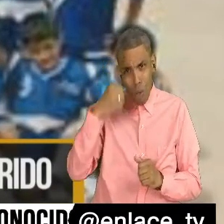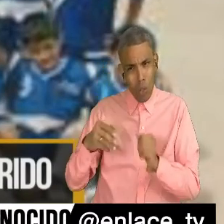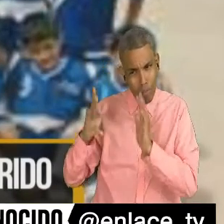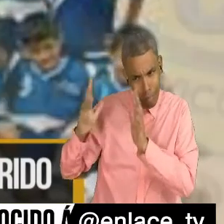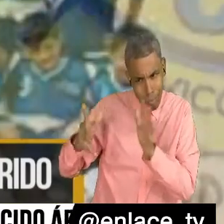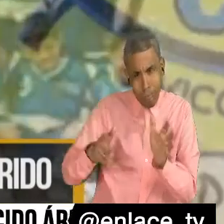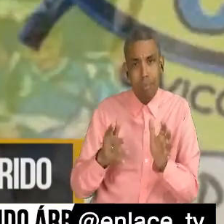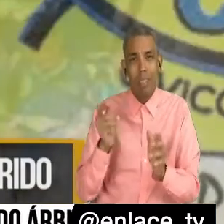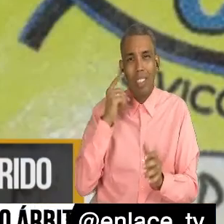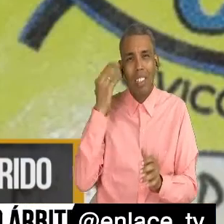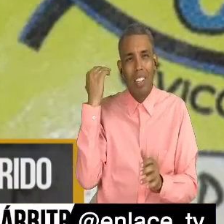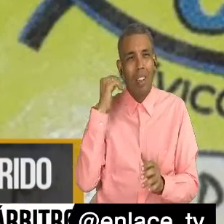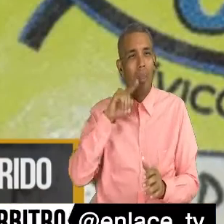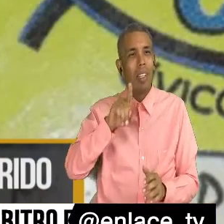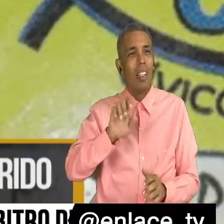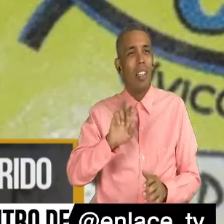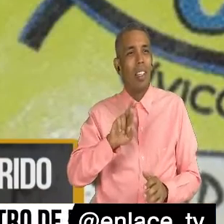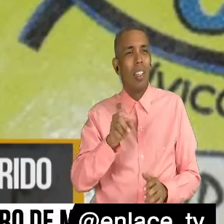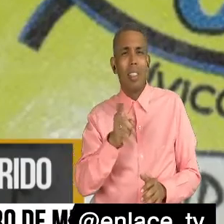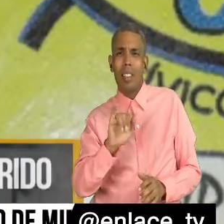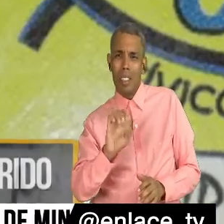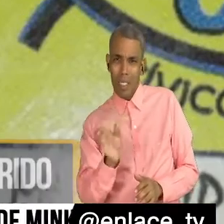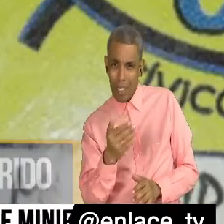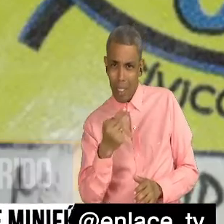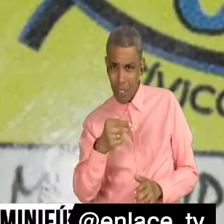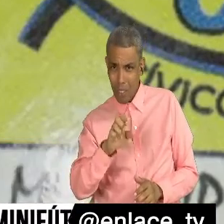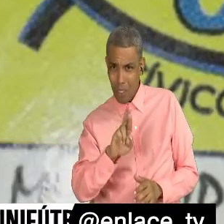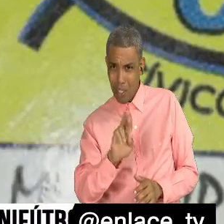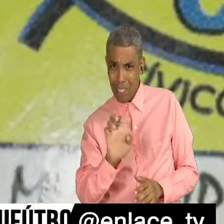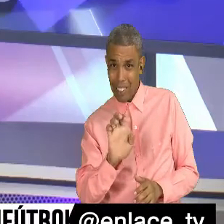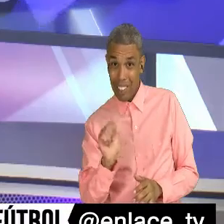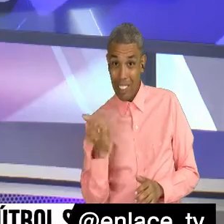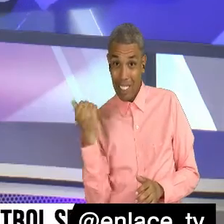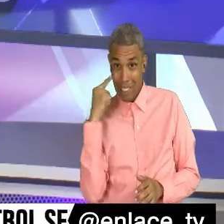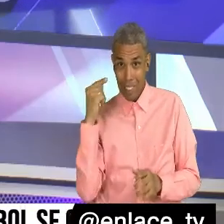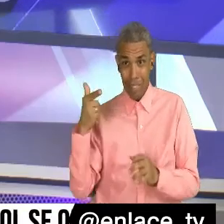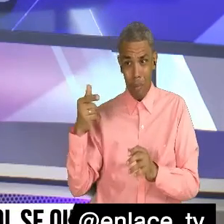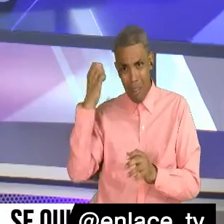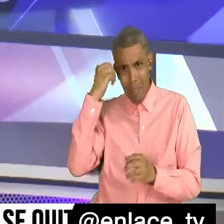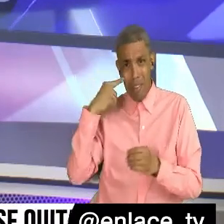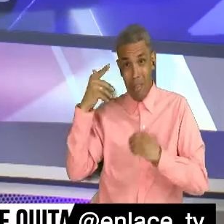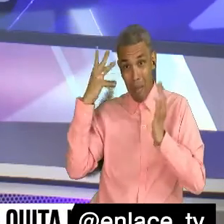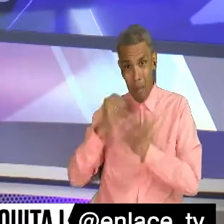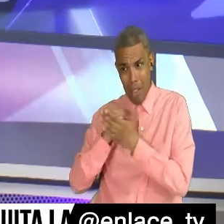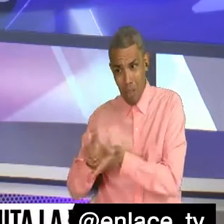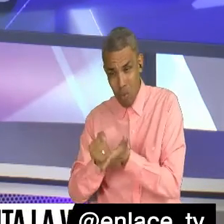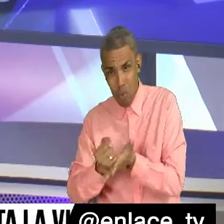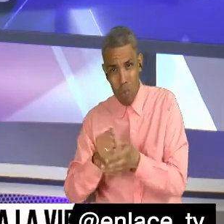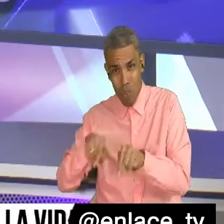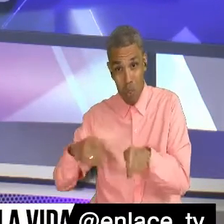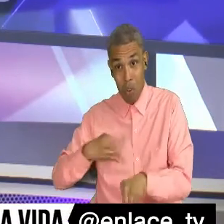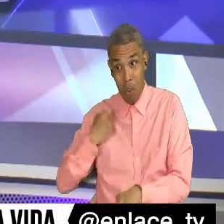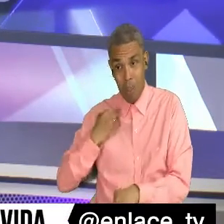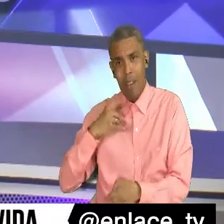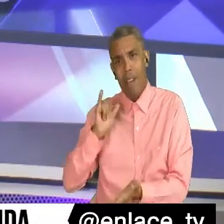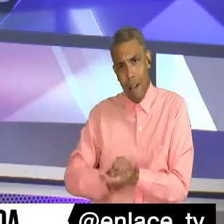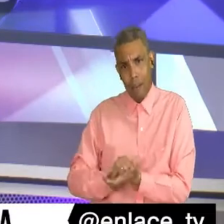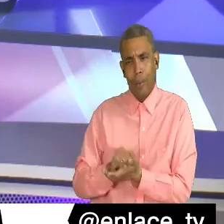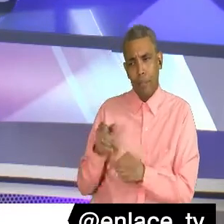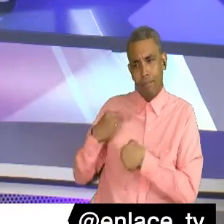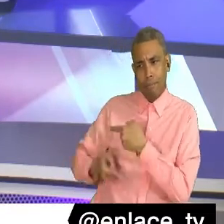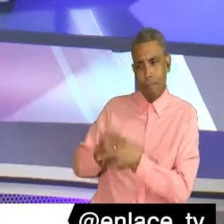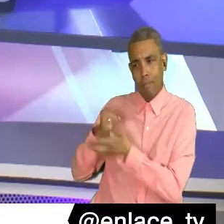Knight Gómez. Hoy él requiere de la solidaridad de los barranqueños. La comunidad educativa del megacolegio se reunió con el